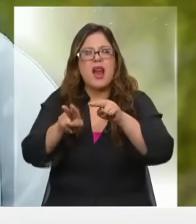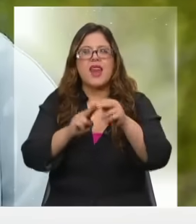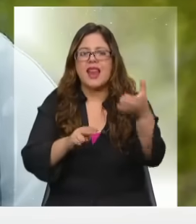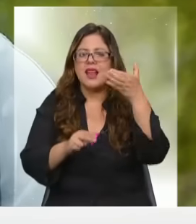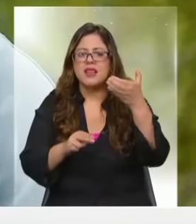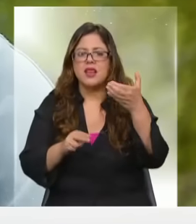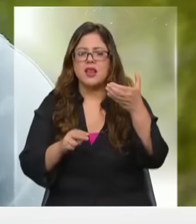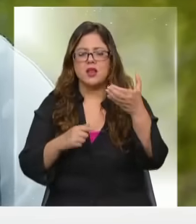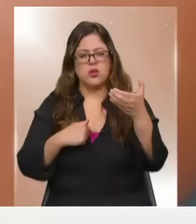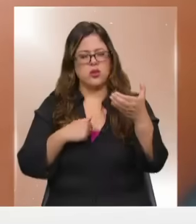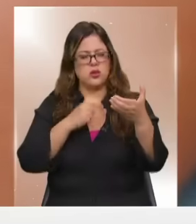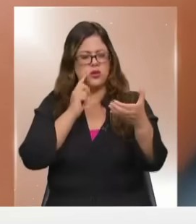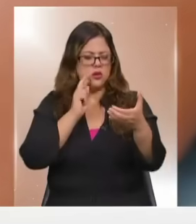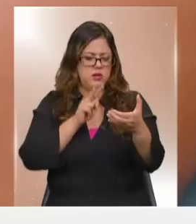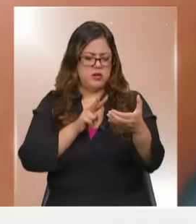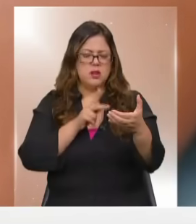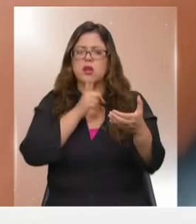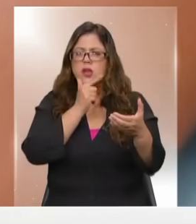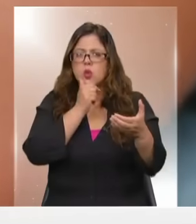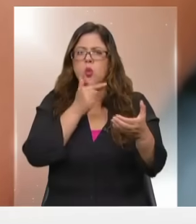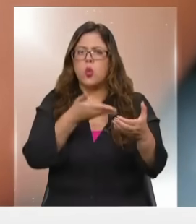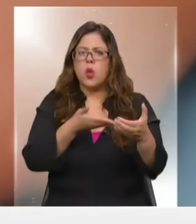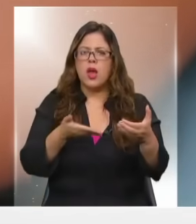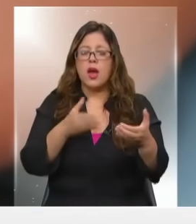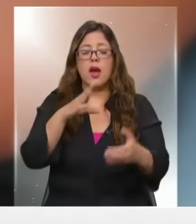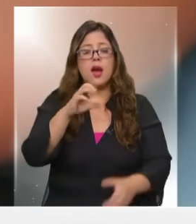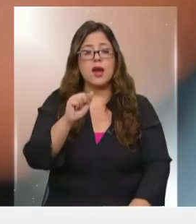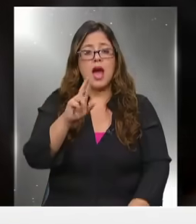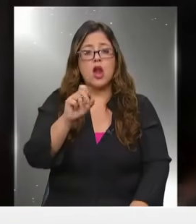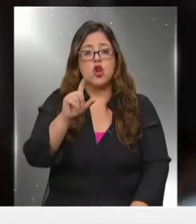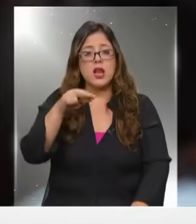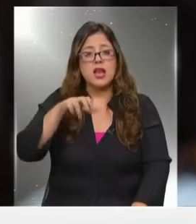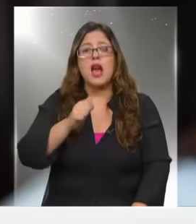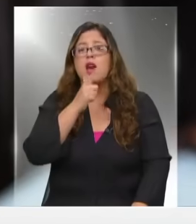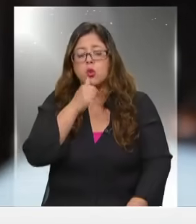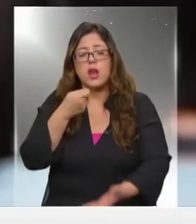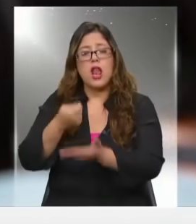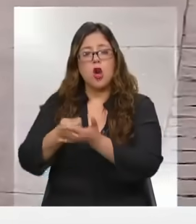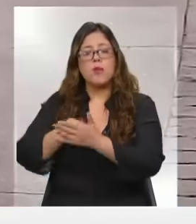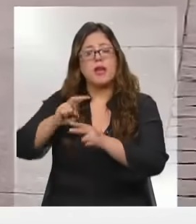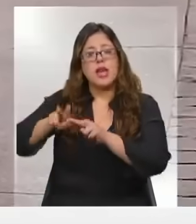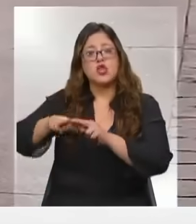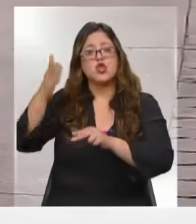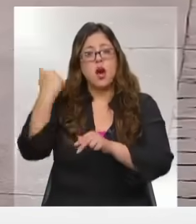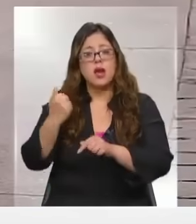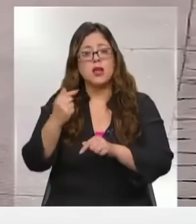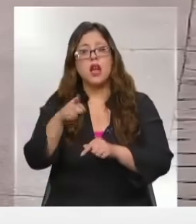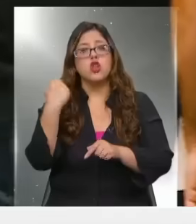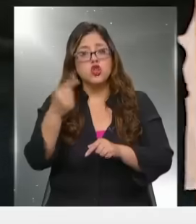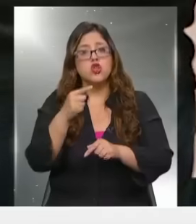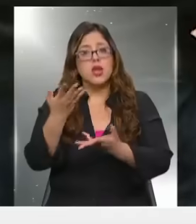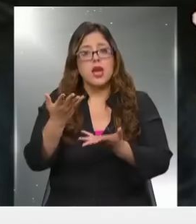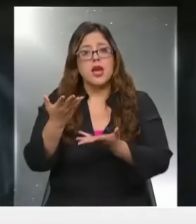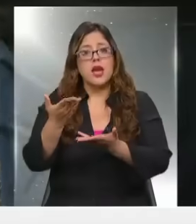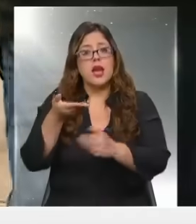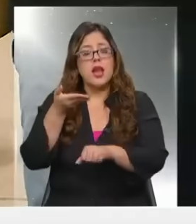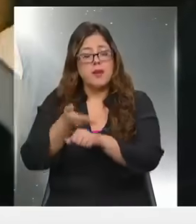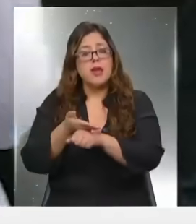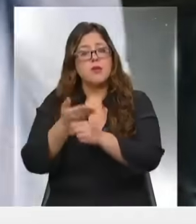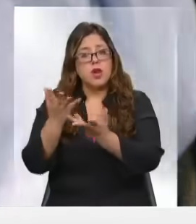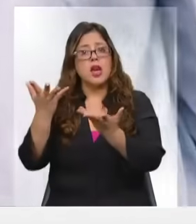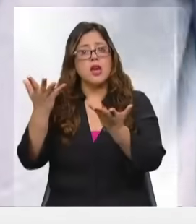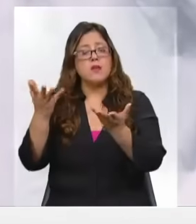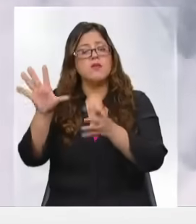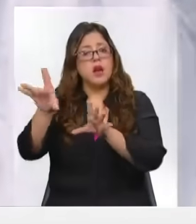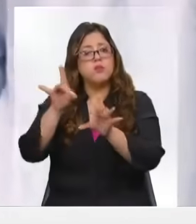Y ahí yo comencé con la duda. Carolina aún duda de la compra que hizo. La invitamos a visitar a un experto que nos